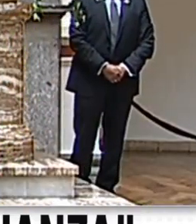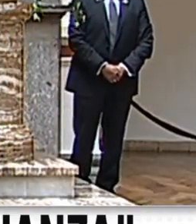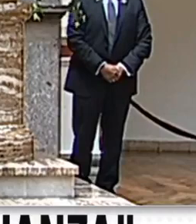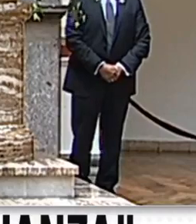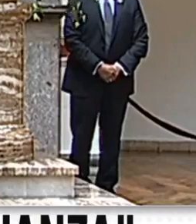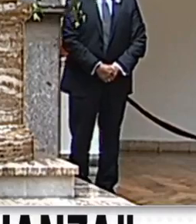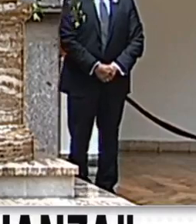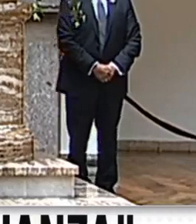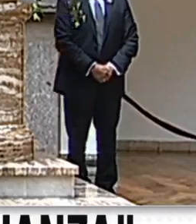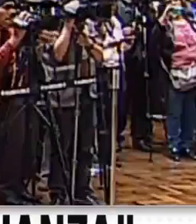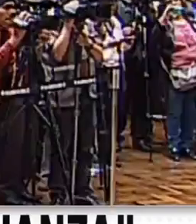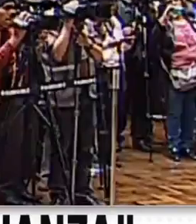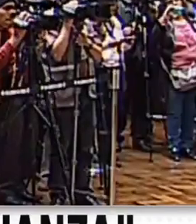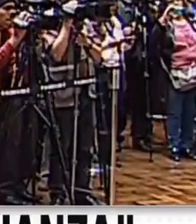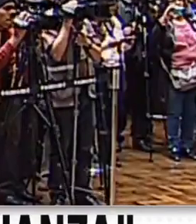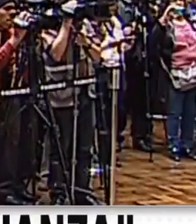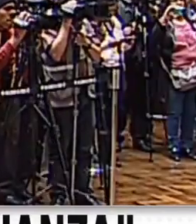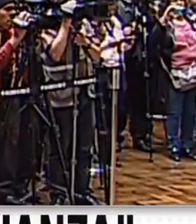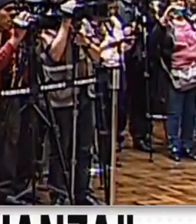Muchas gracias.